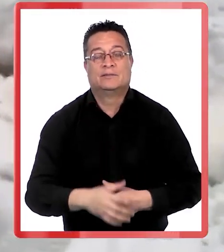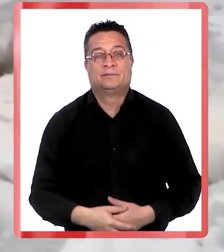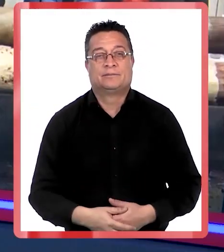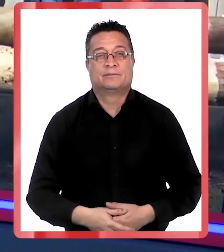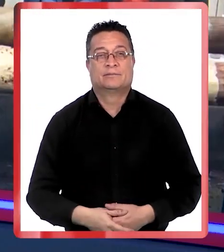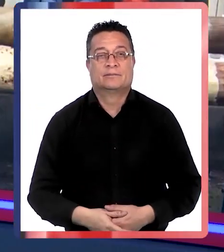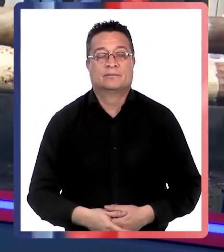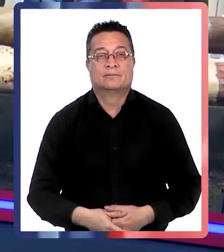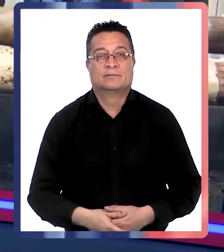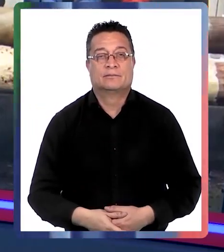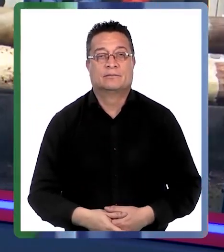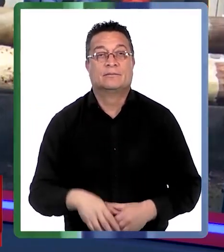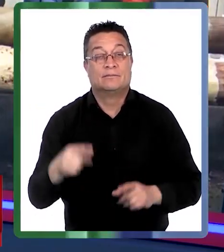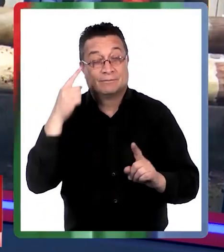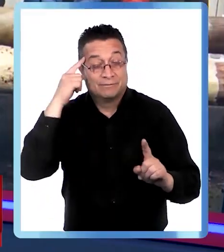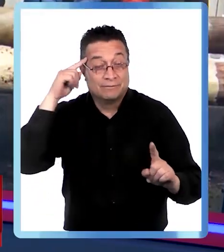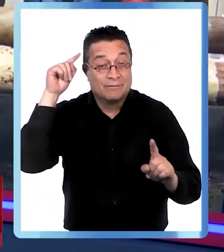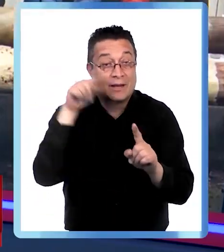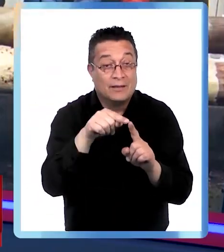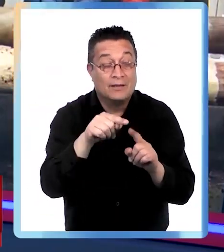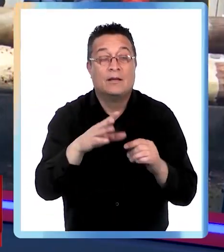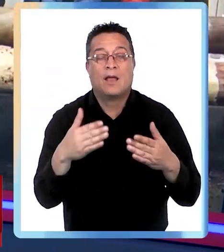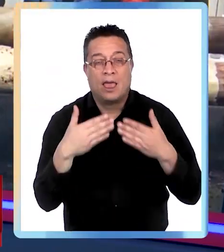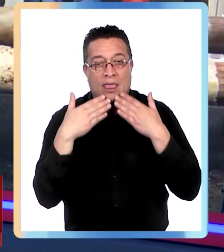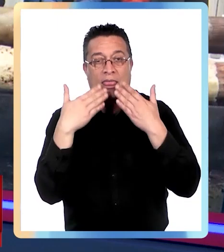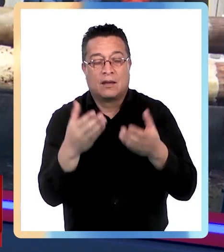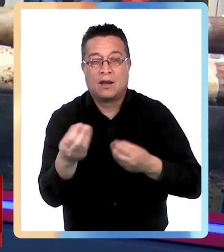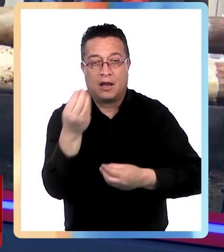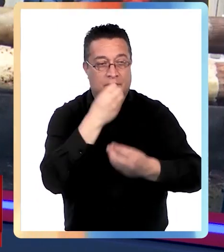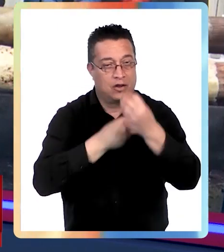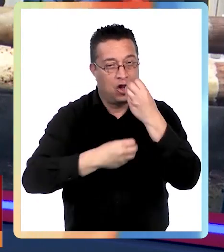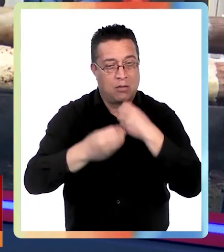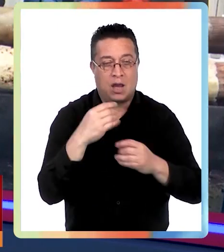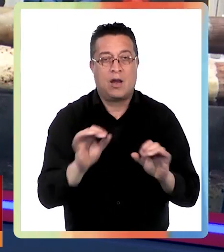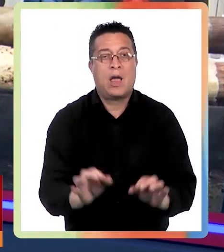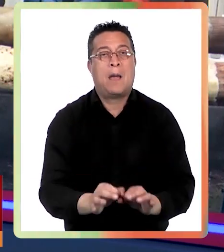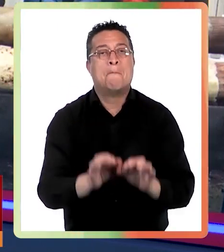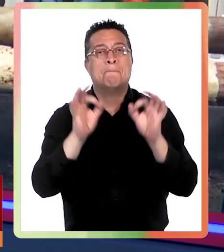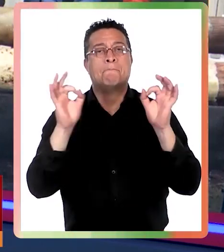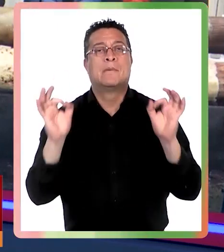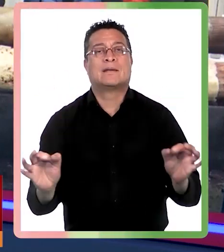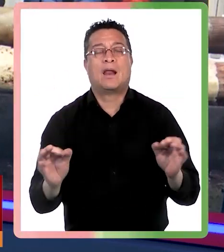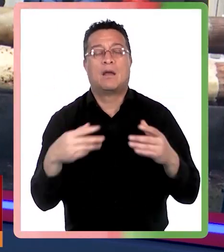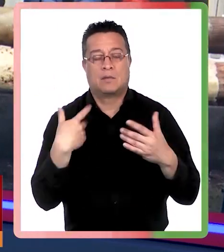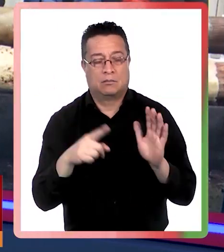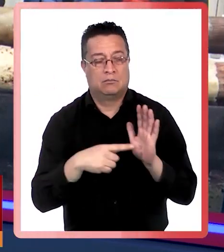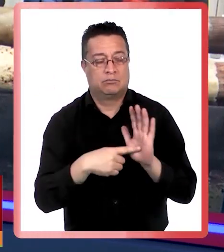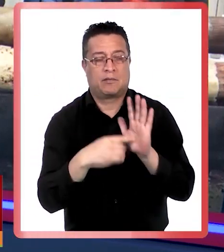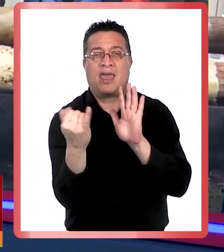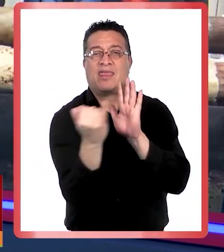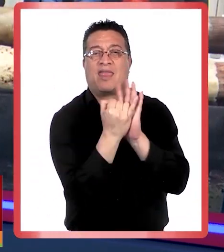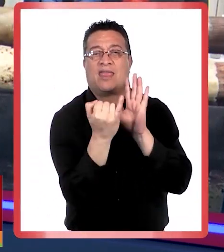nuevamente con el fin de establecer una oferta gastronómica única que destaque la identidad local de la región de los